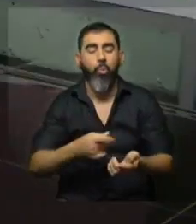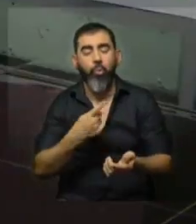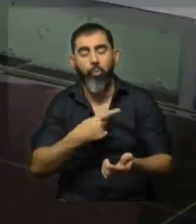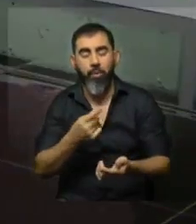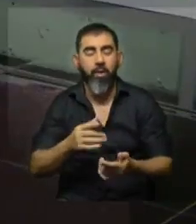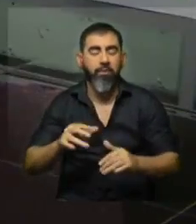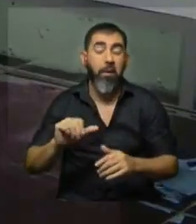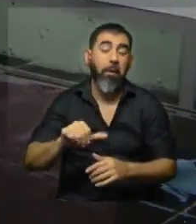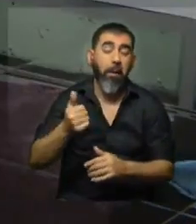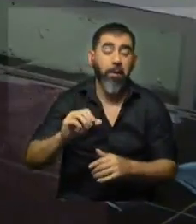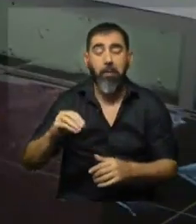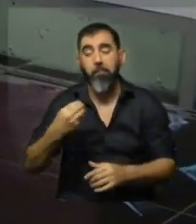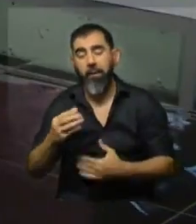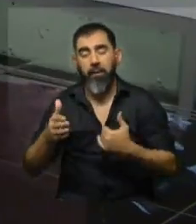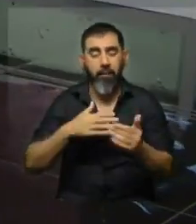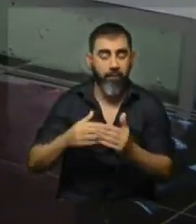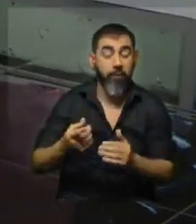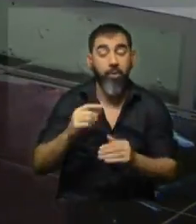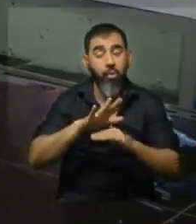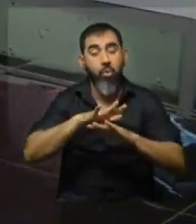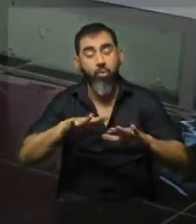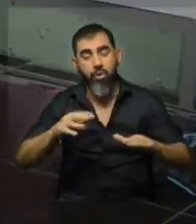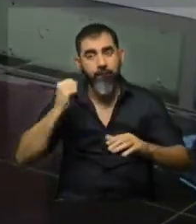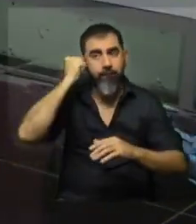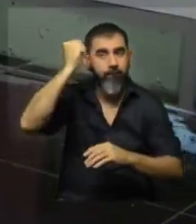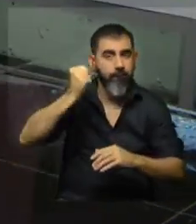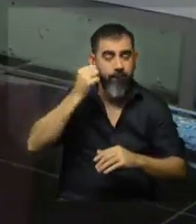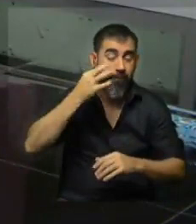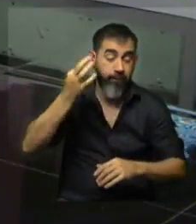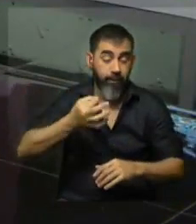bueno, un triunfo más, una derrota más, pero para los chiquilines es